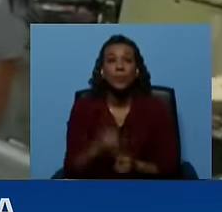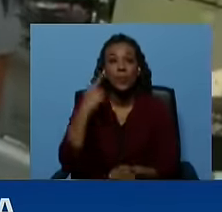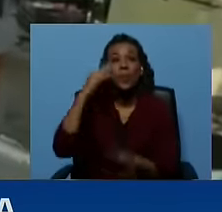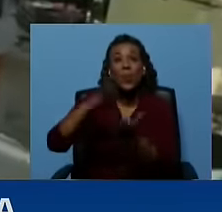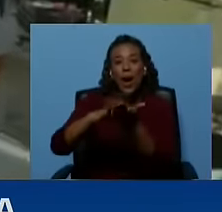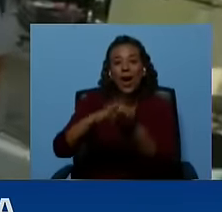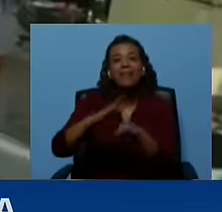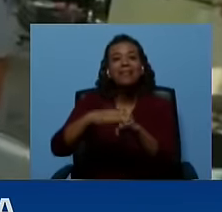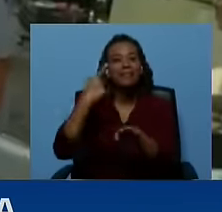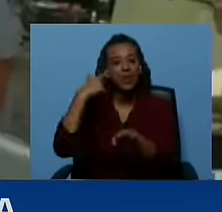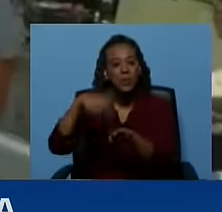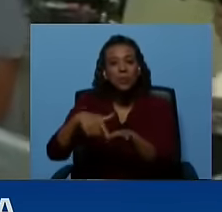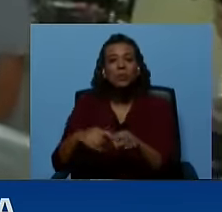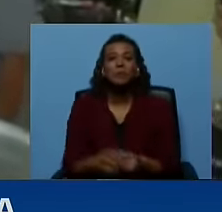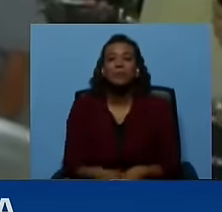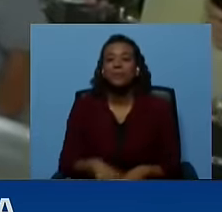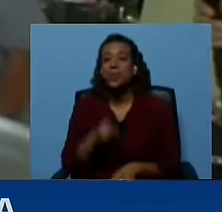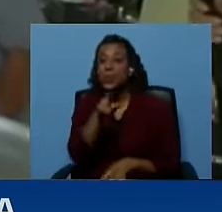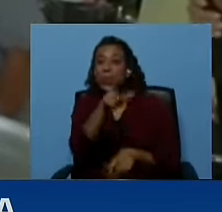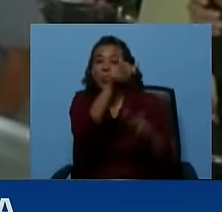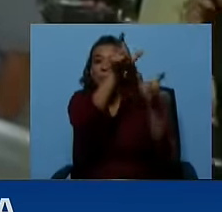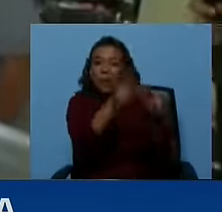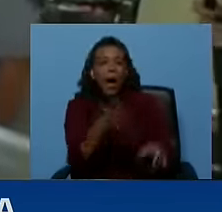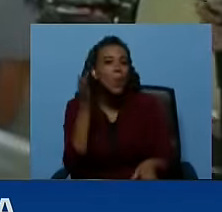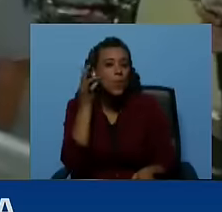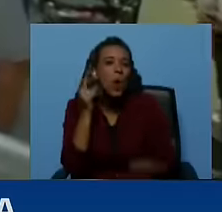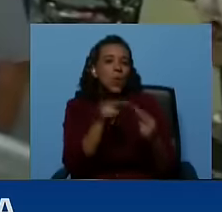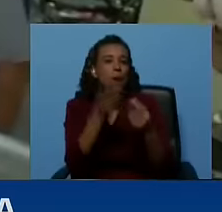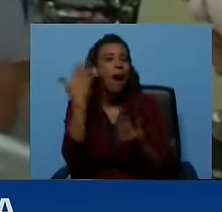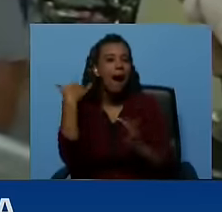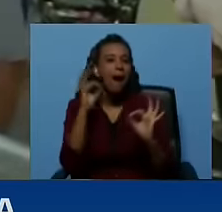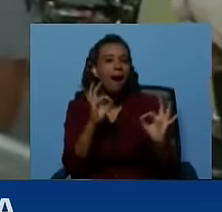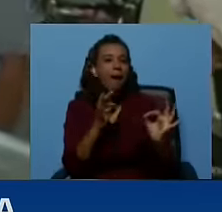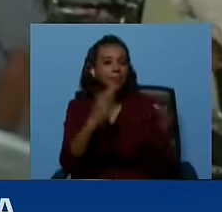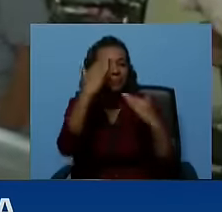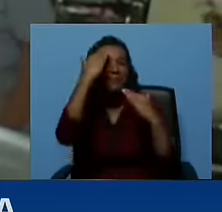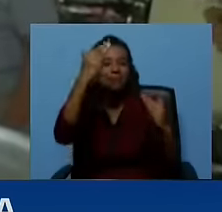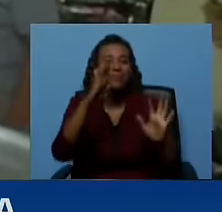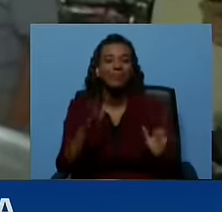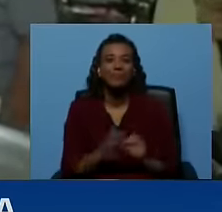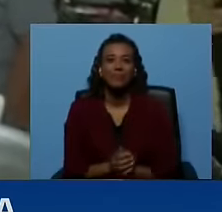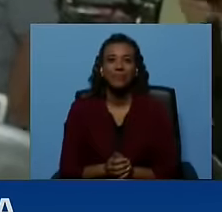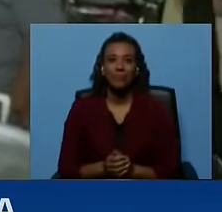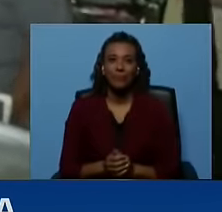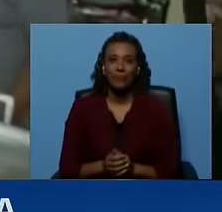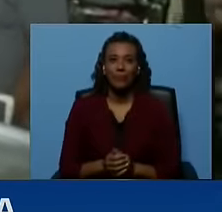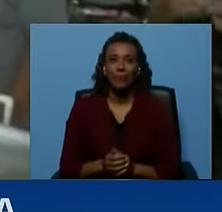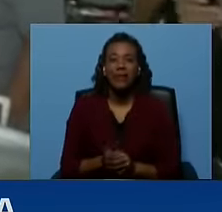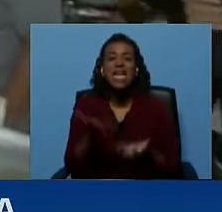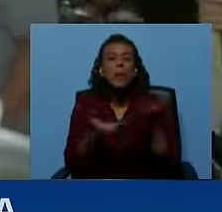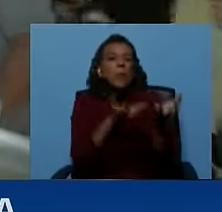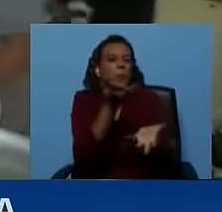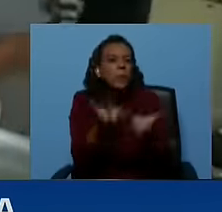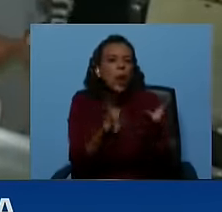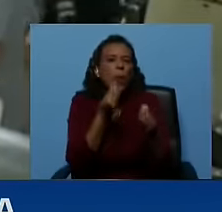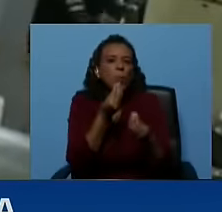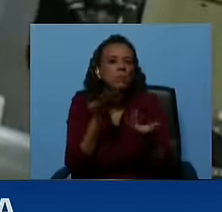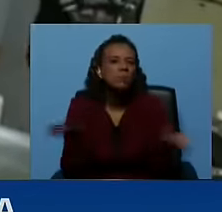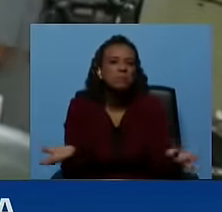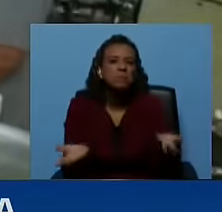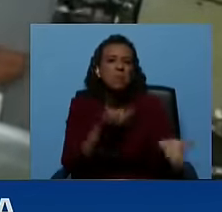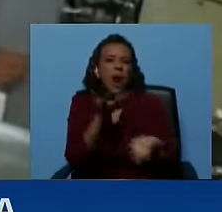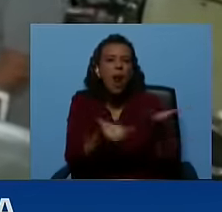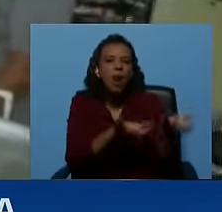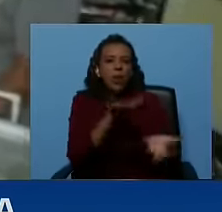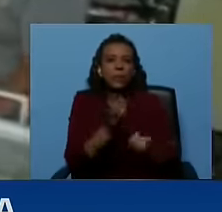honor Cómo estás espita bien Ah gracias a Dios Qué qué vamos a preparar aquí aquí estamos